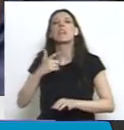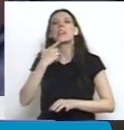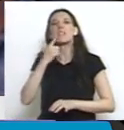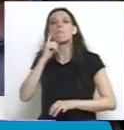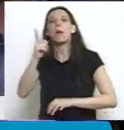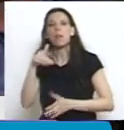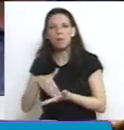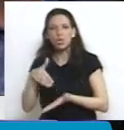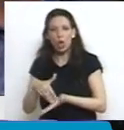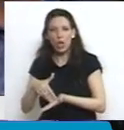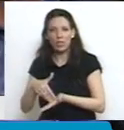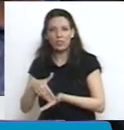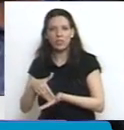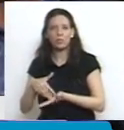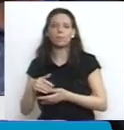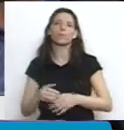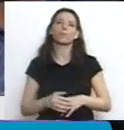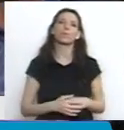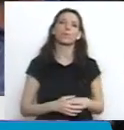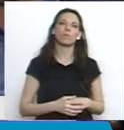millones.